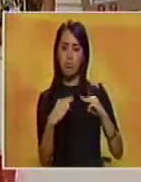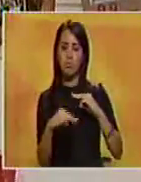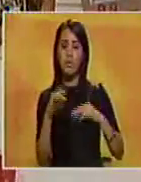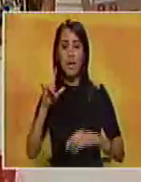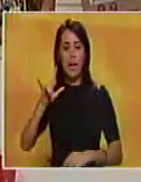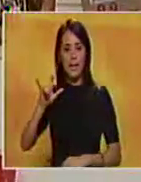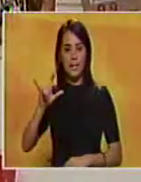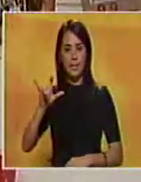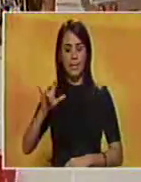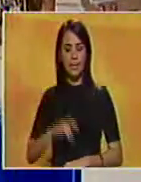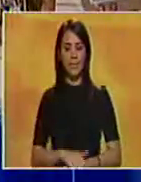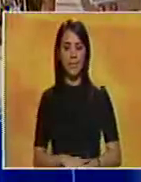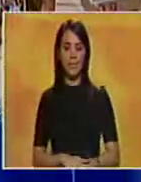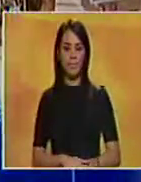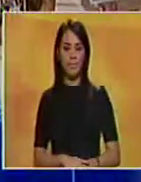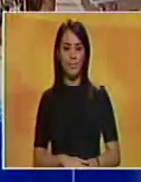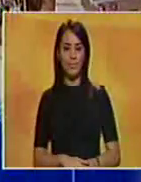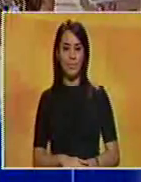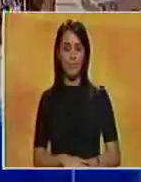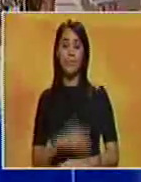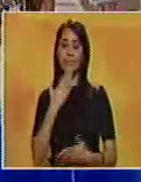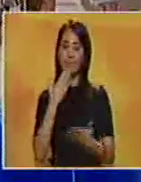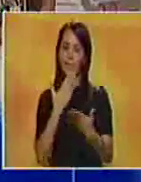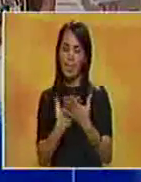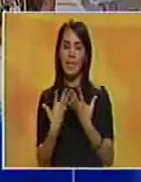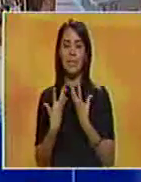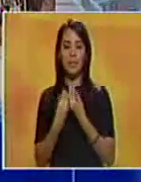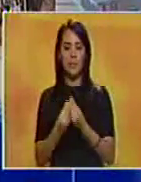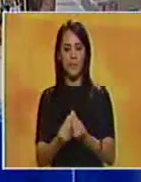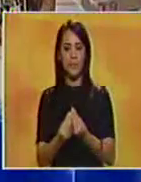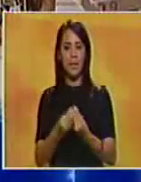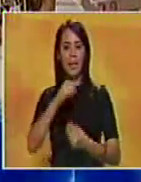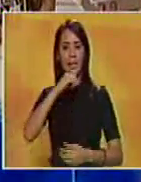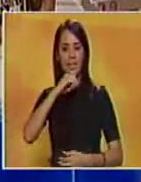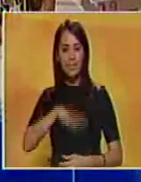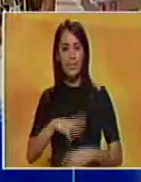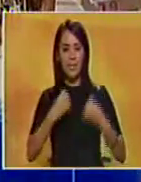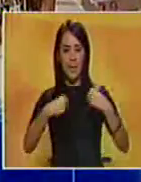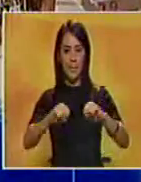Instagram @BarbieCrespo. Gracias por acompañarme en Historias de Emprendedores.